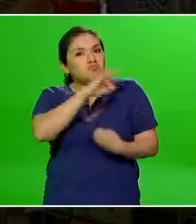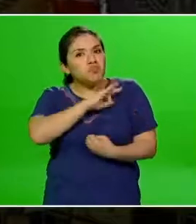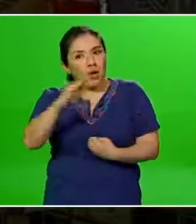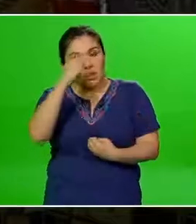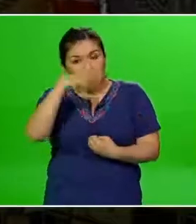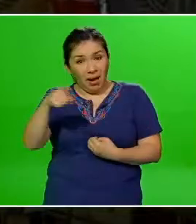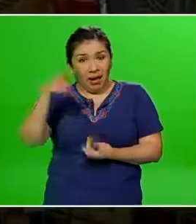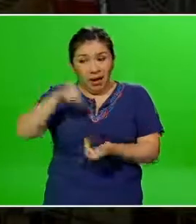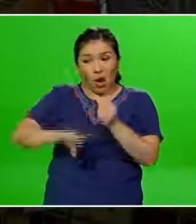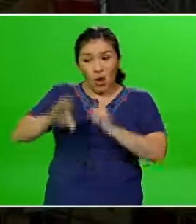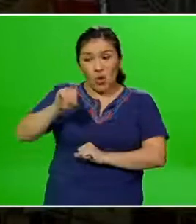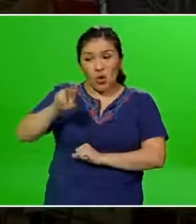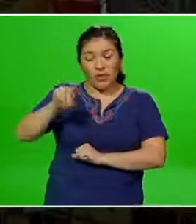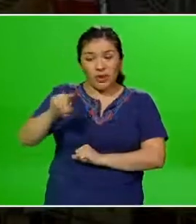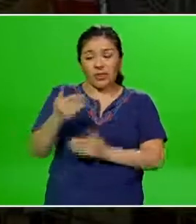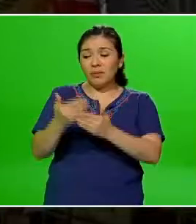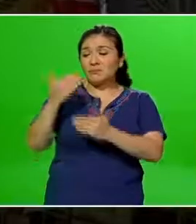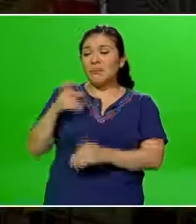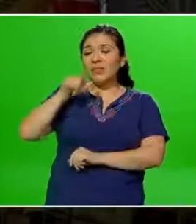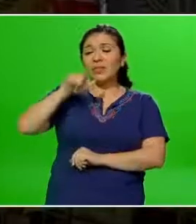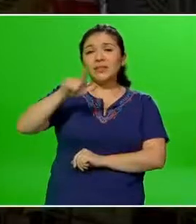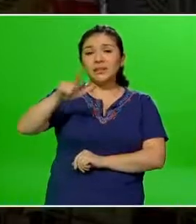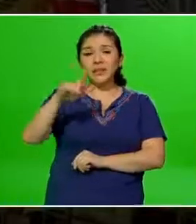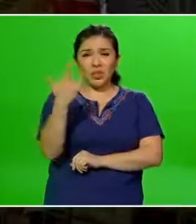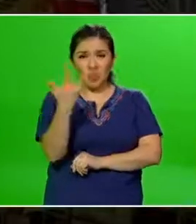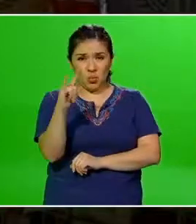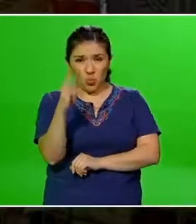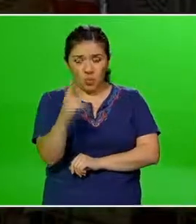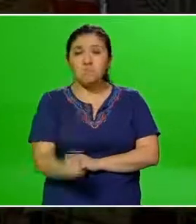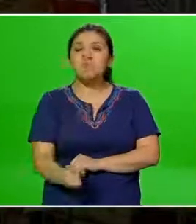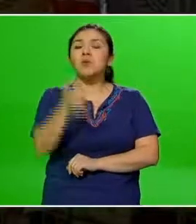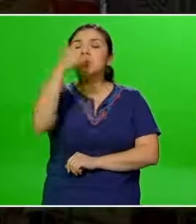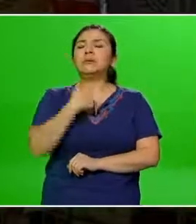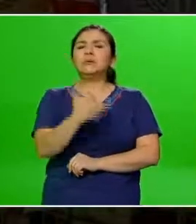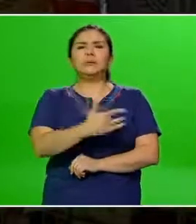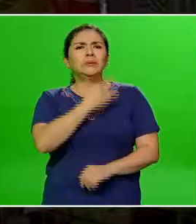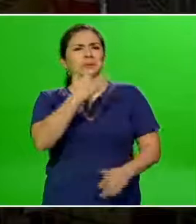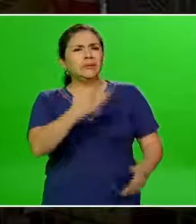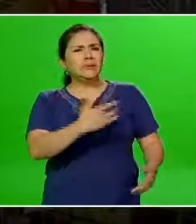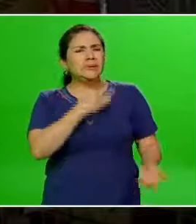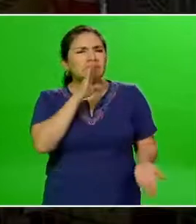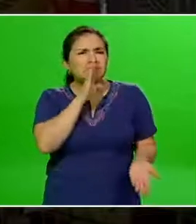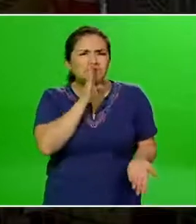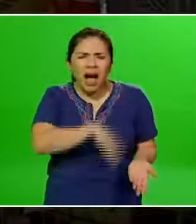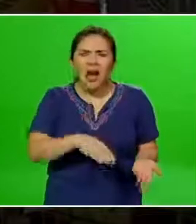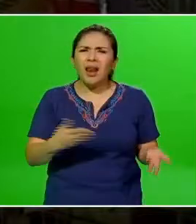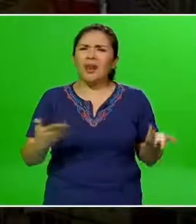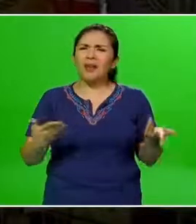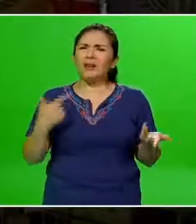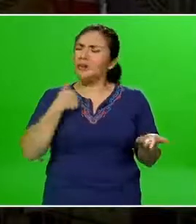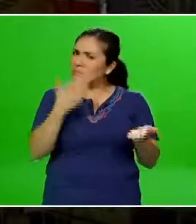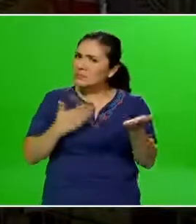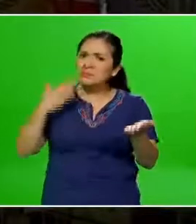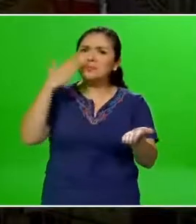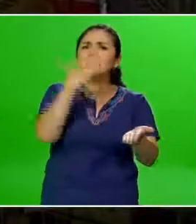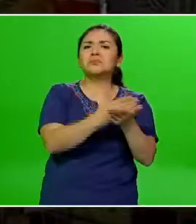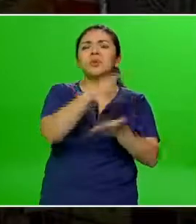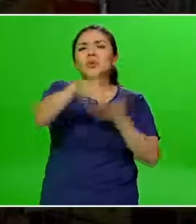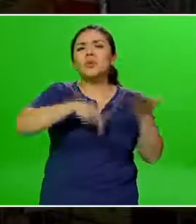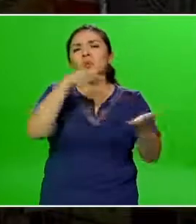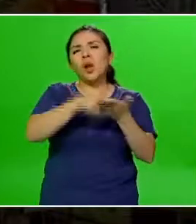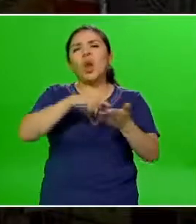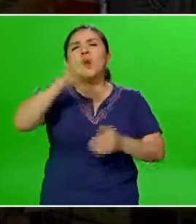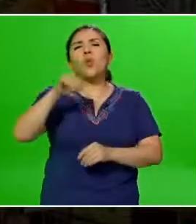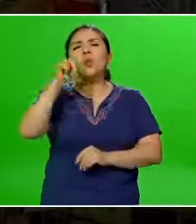El 17 de julio presenté los síntomas me fui a la unidad de